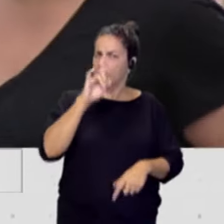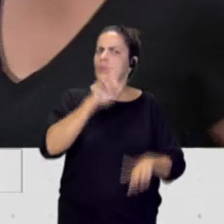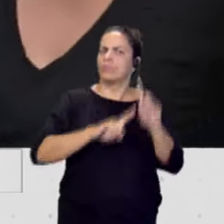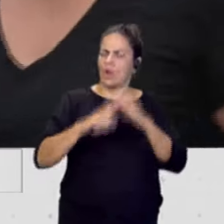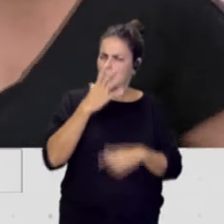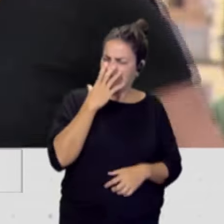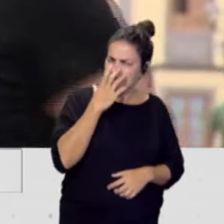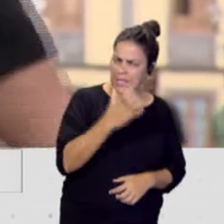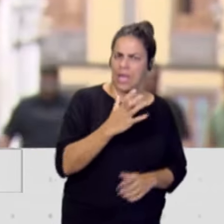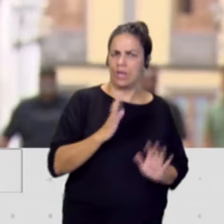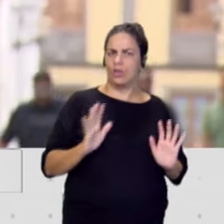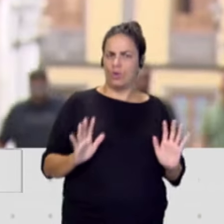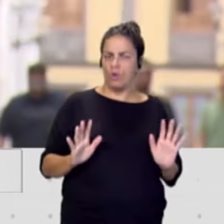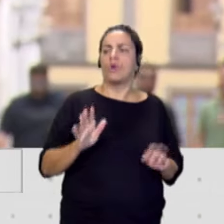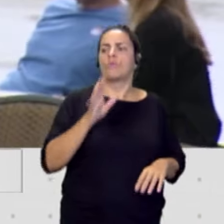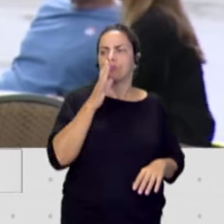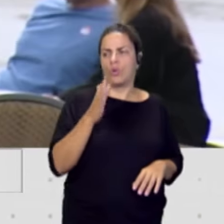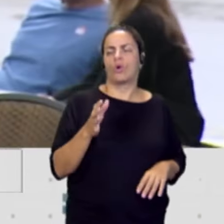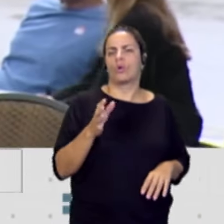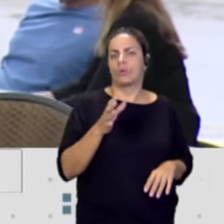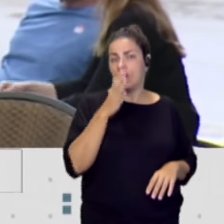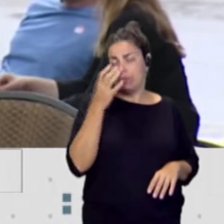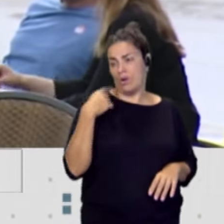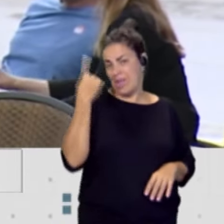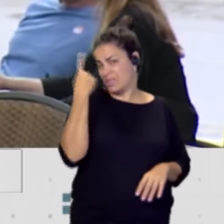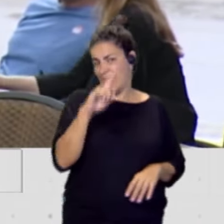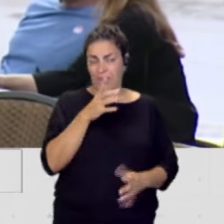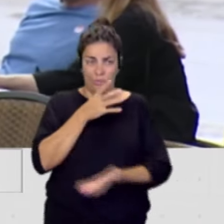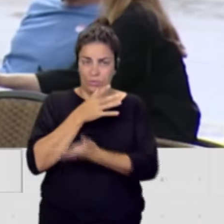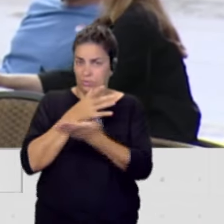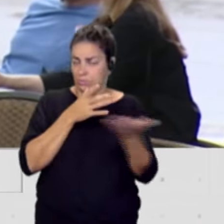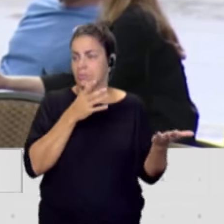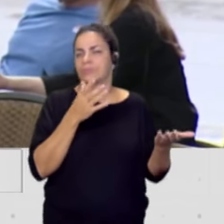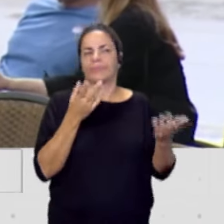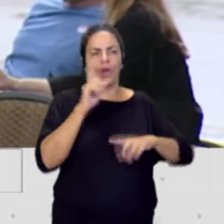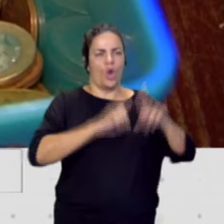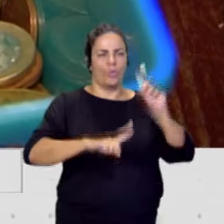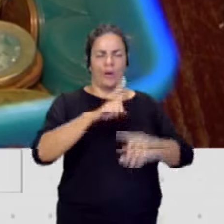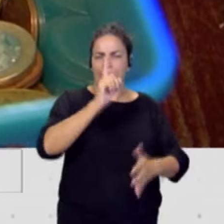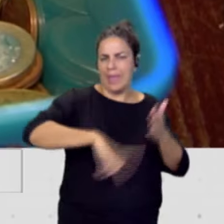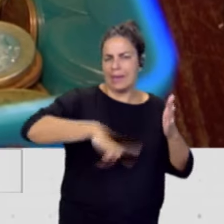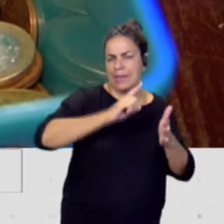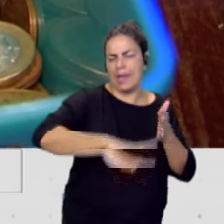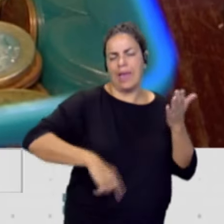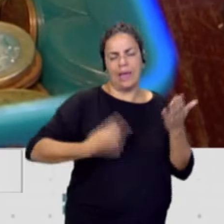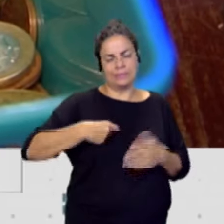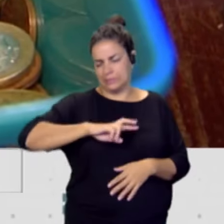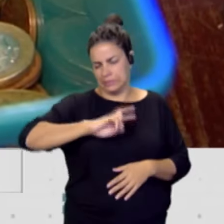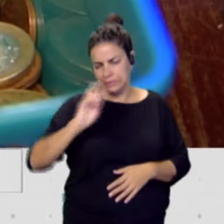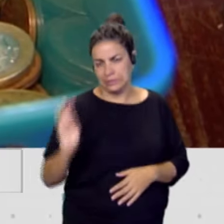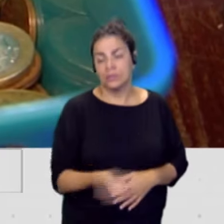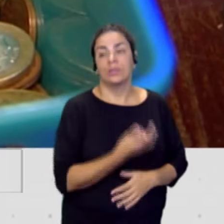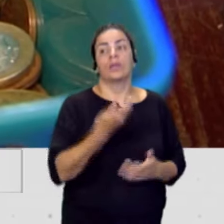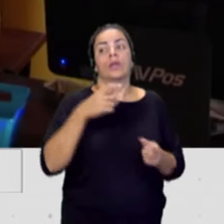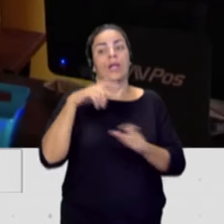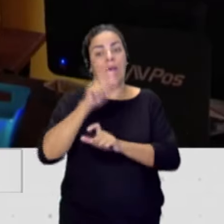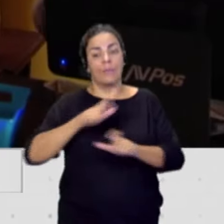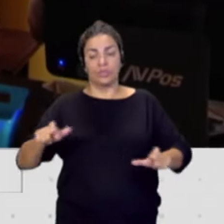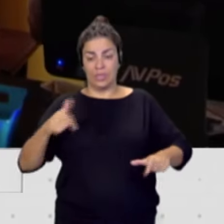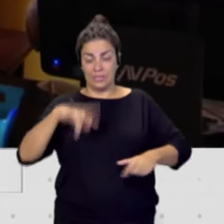porque, como bien sabemos, y está la orden del día, los problemas de alquiler, etcétera, las personas que trabajamos